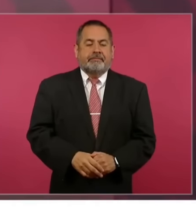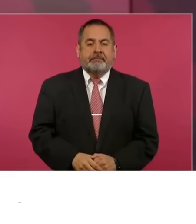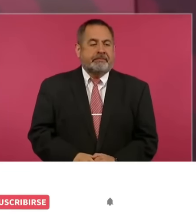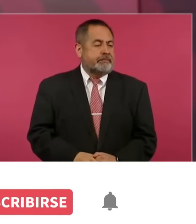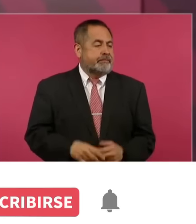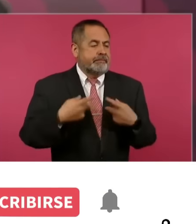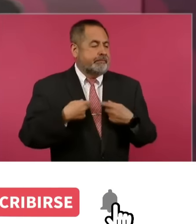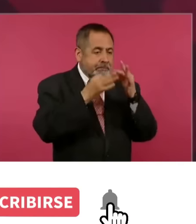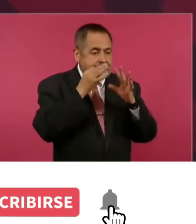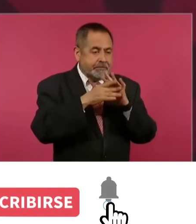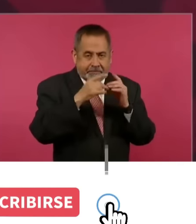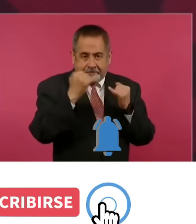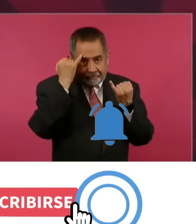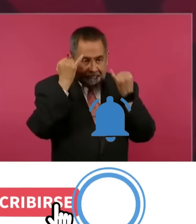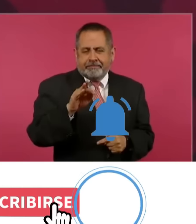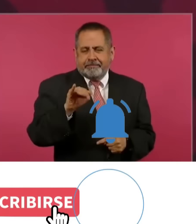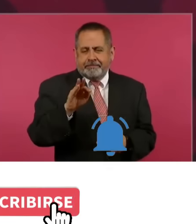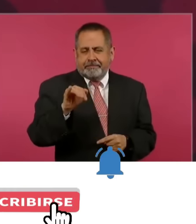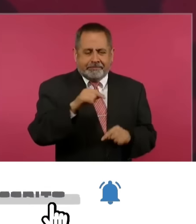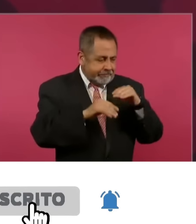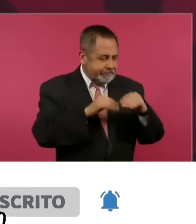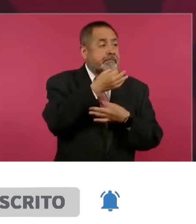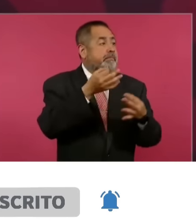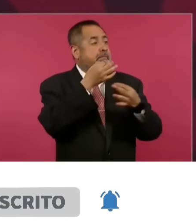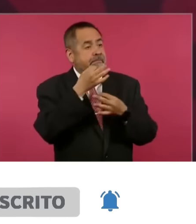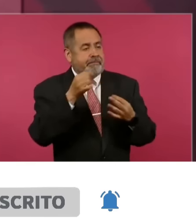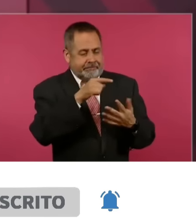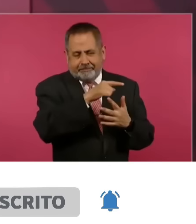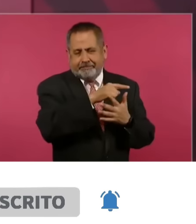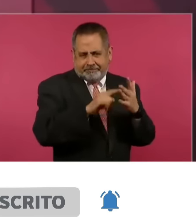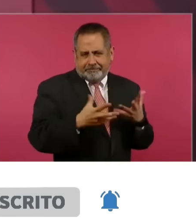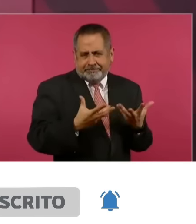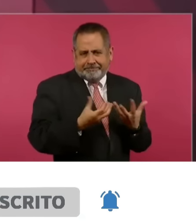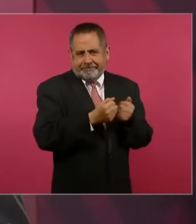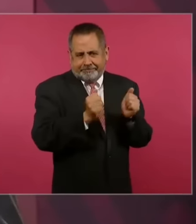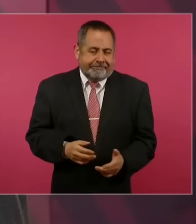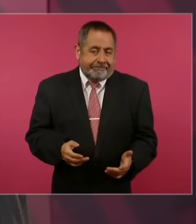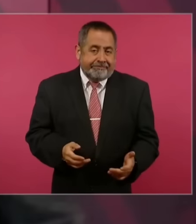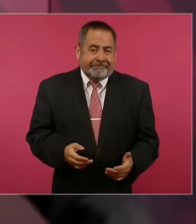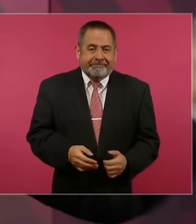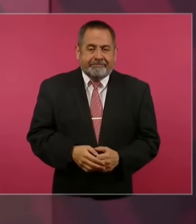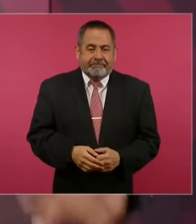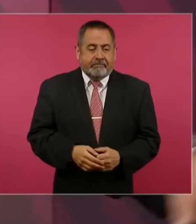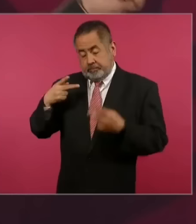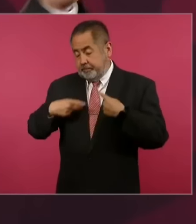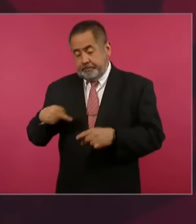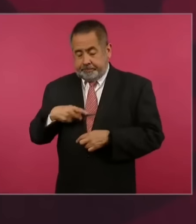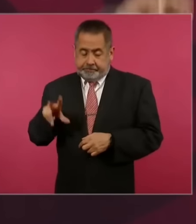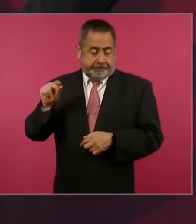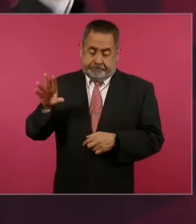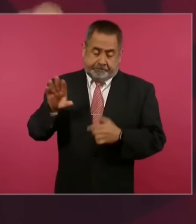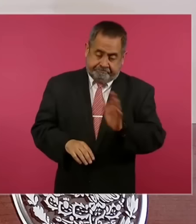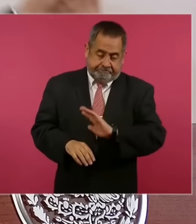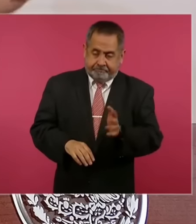publicistas y fifís y voceros del conservadurismo corrupto? Que el pueblo, ¿no?,